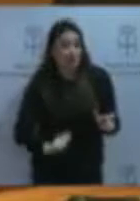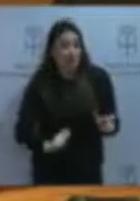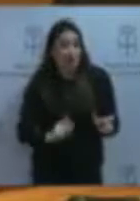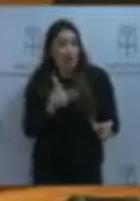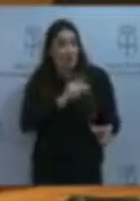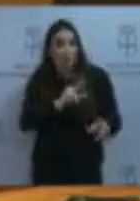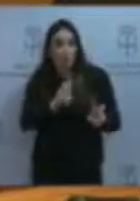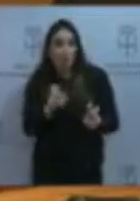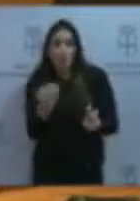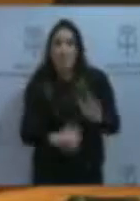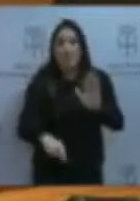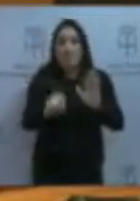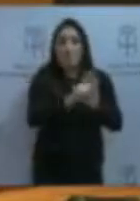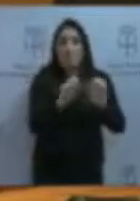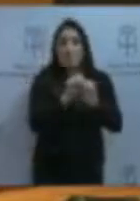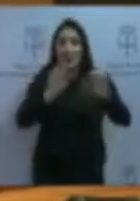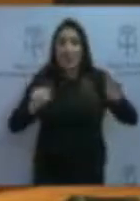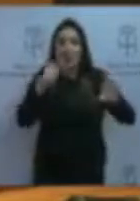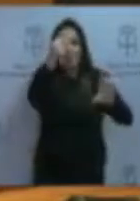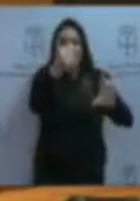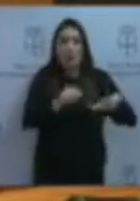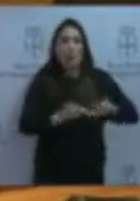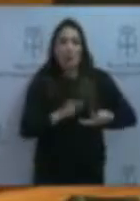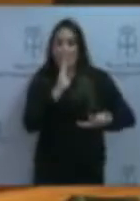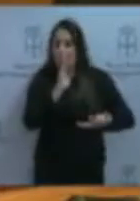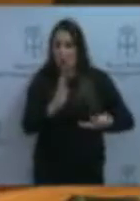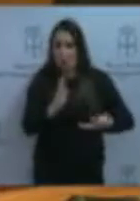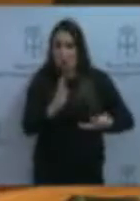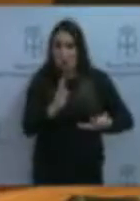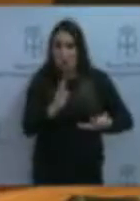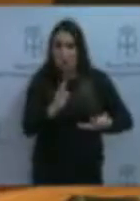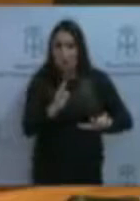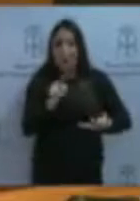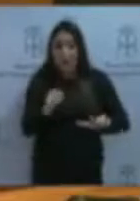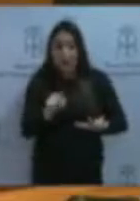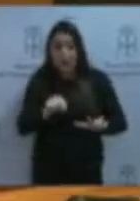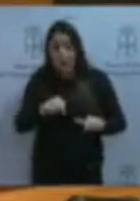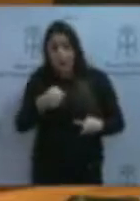nuevos méritos en la página web online de sus méritos, entrega